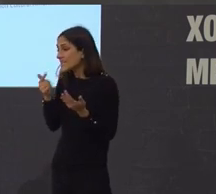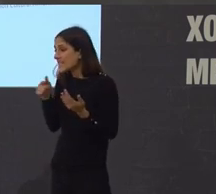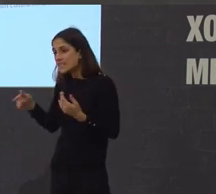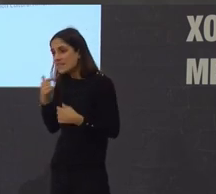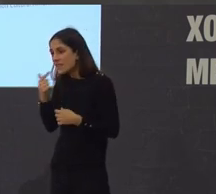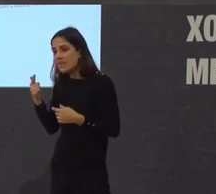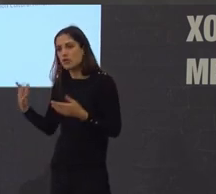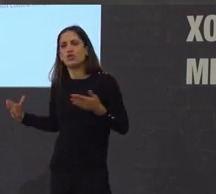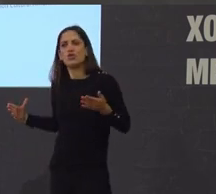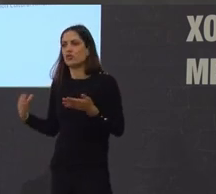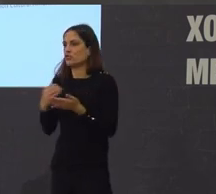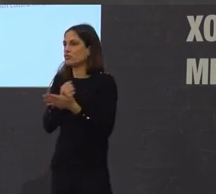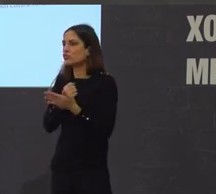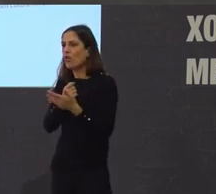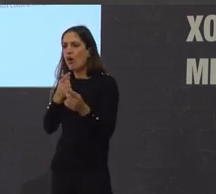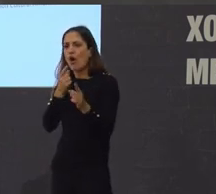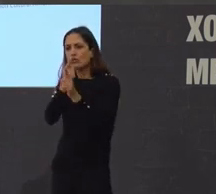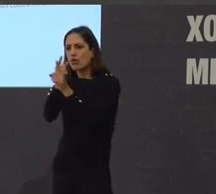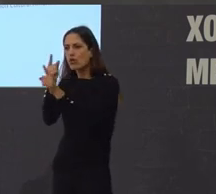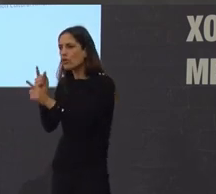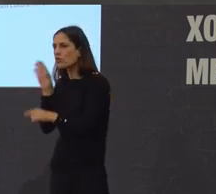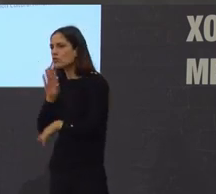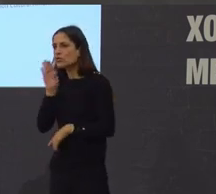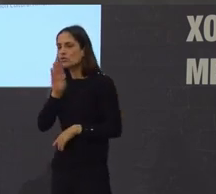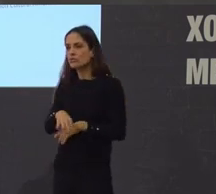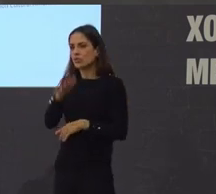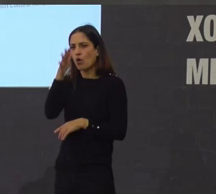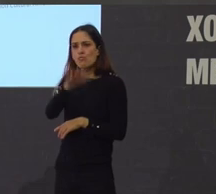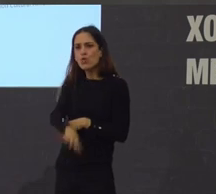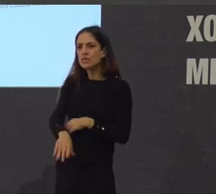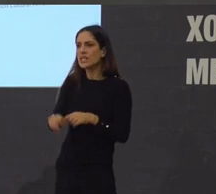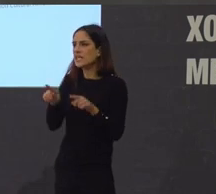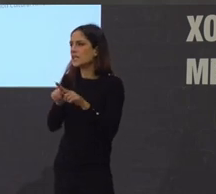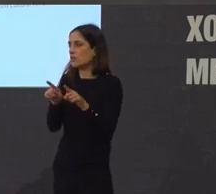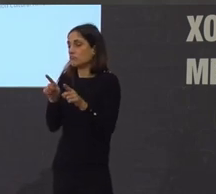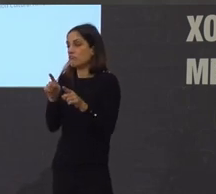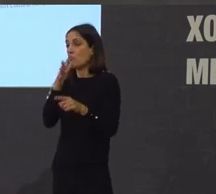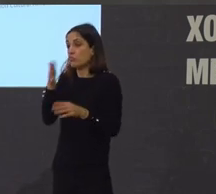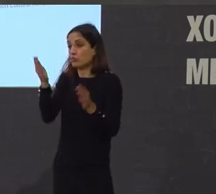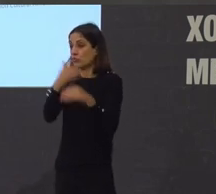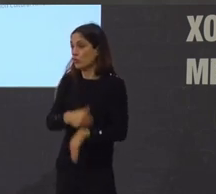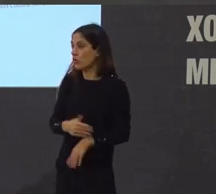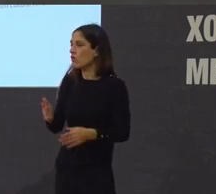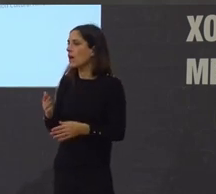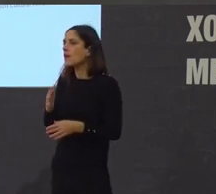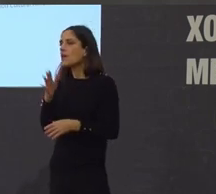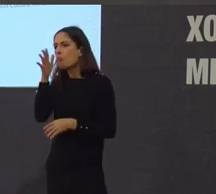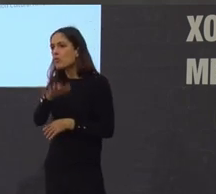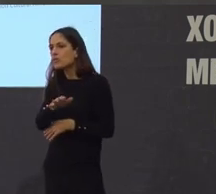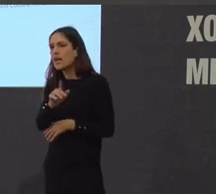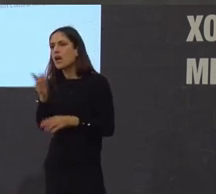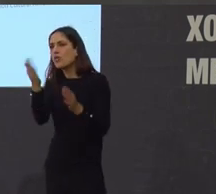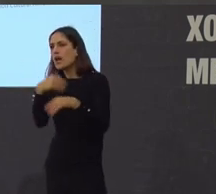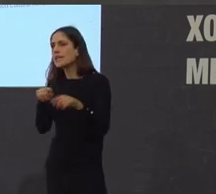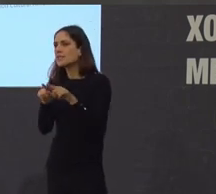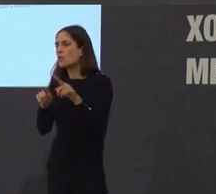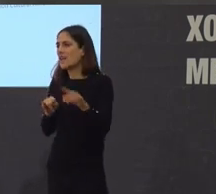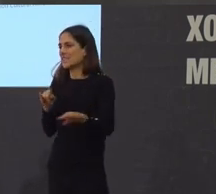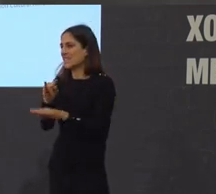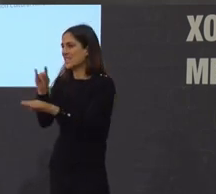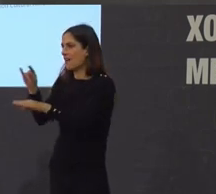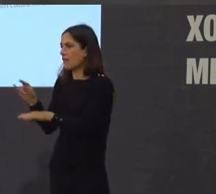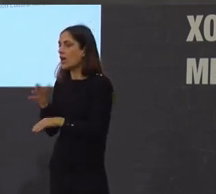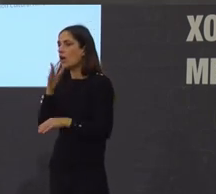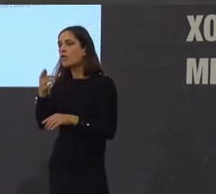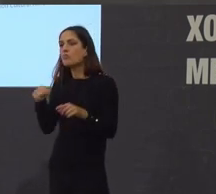género de atropellos cobrar multas caprichosas que más que multas tienen la calificación de estafas ya que eran cobrar las altas horas de la